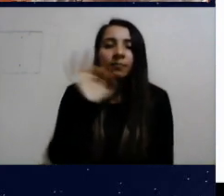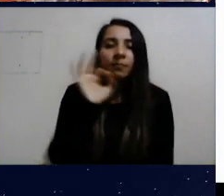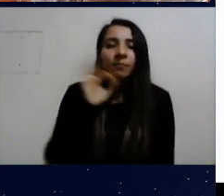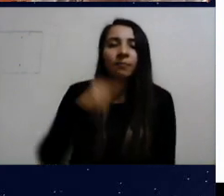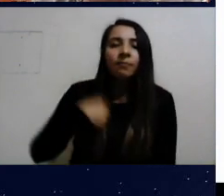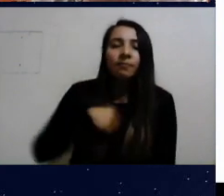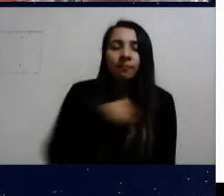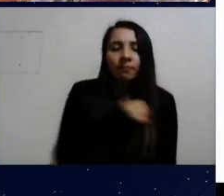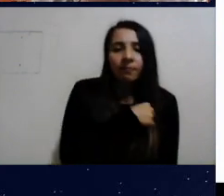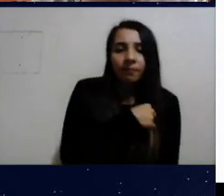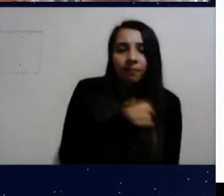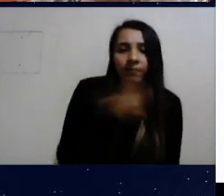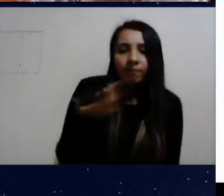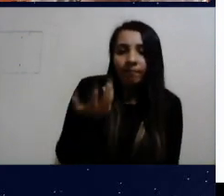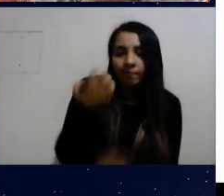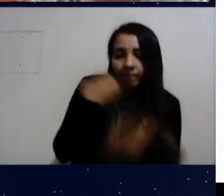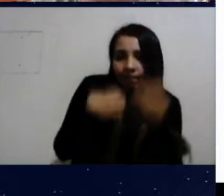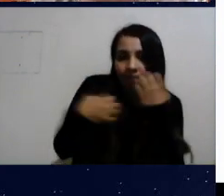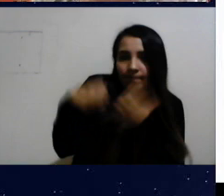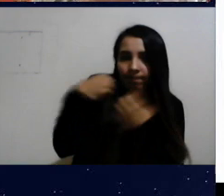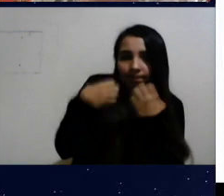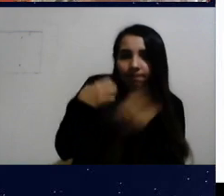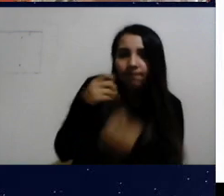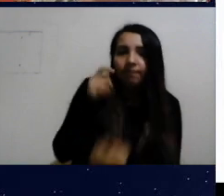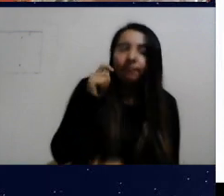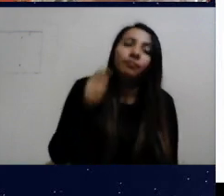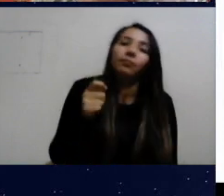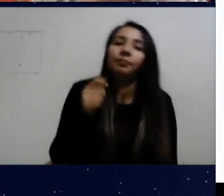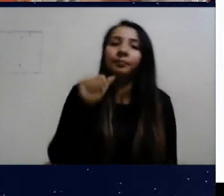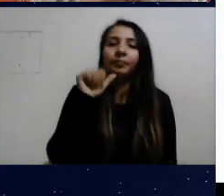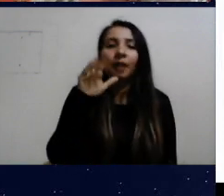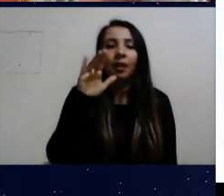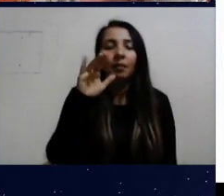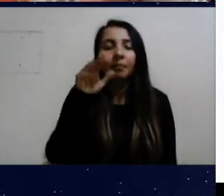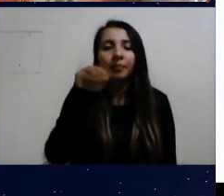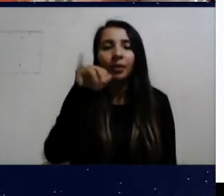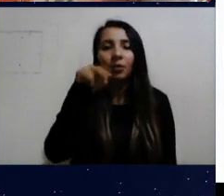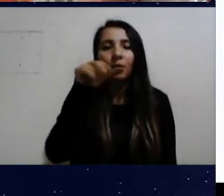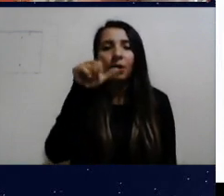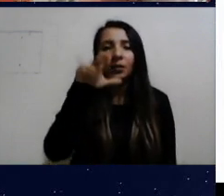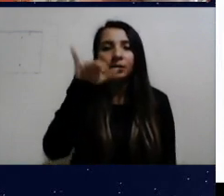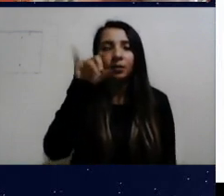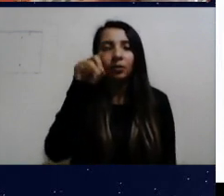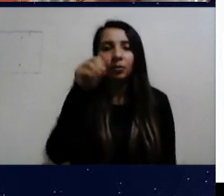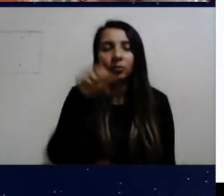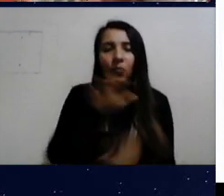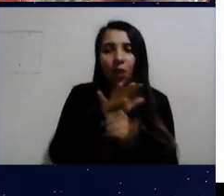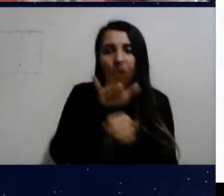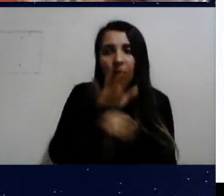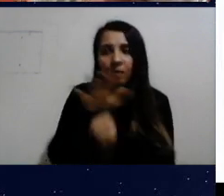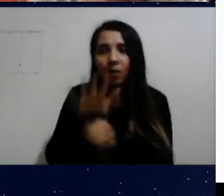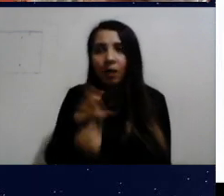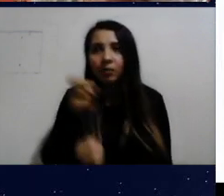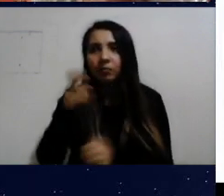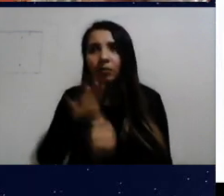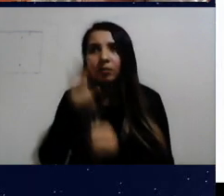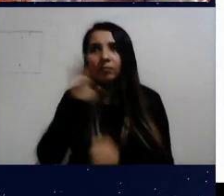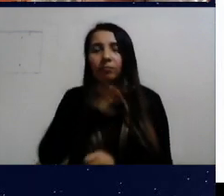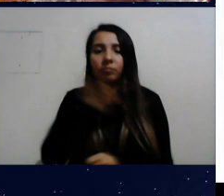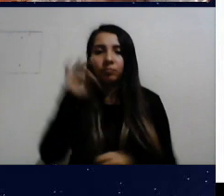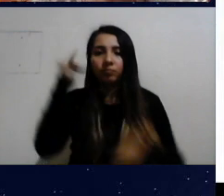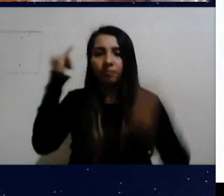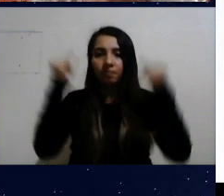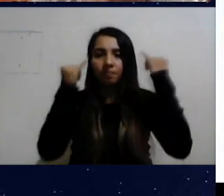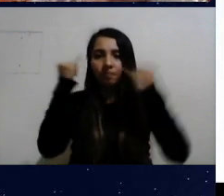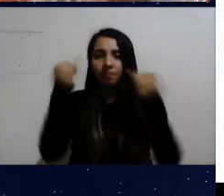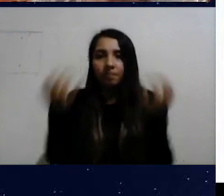si nosotros fuéramos capaces de medir qué aminoácidos hay, podríamos saber un poco la ruta que podemos esperar,